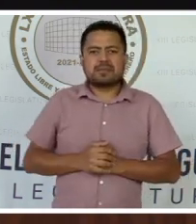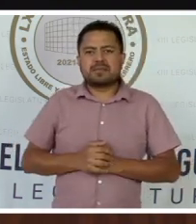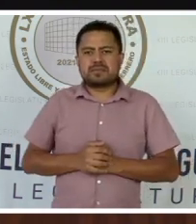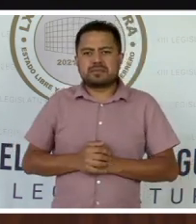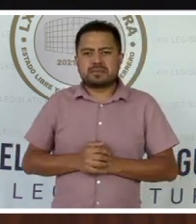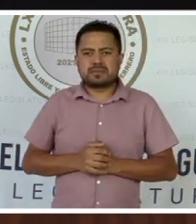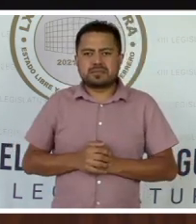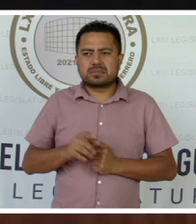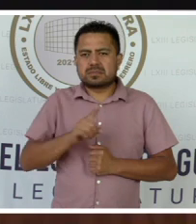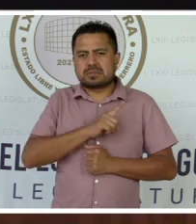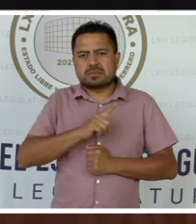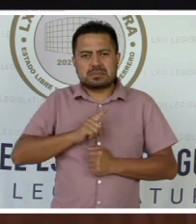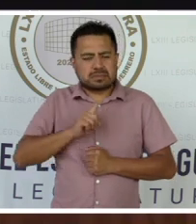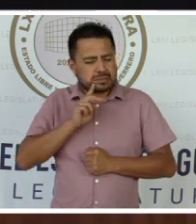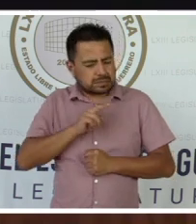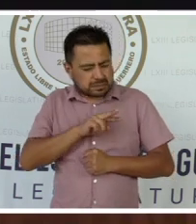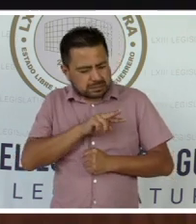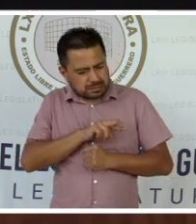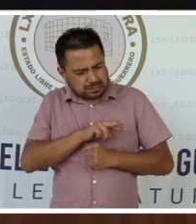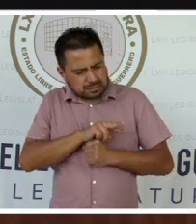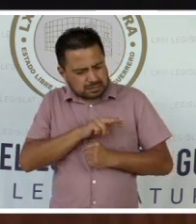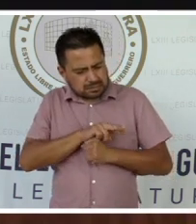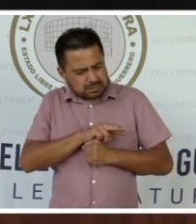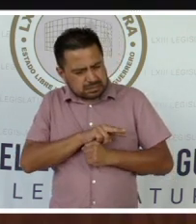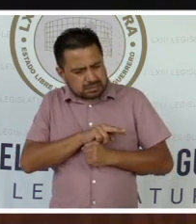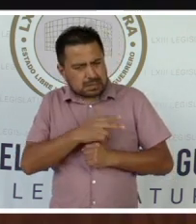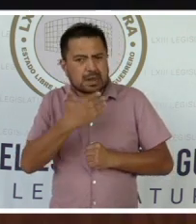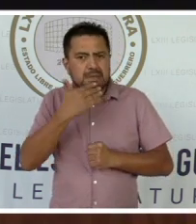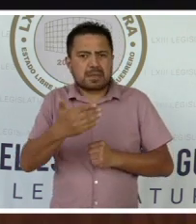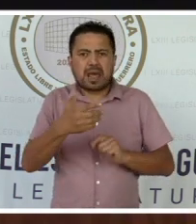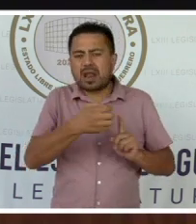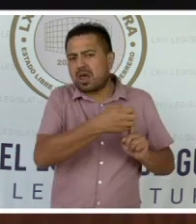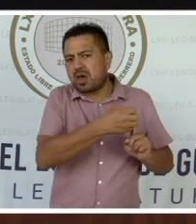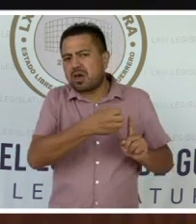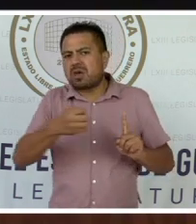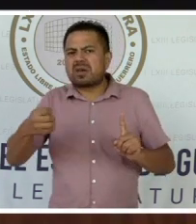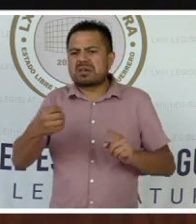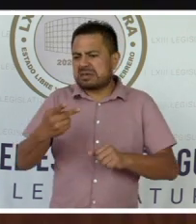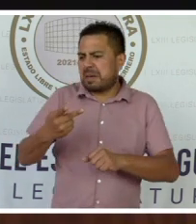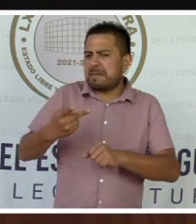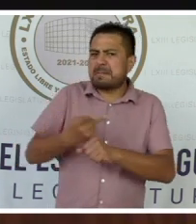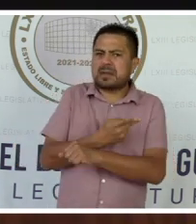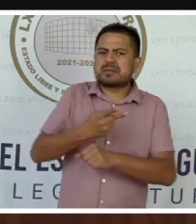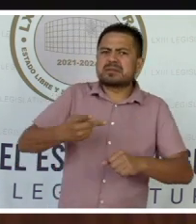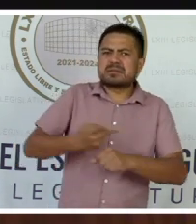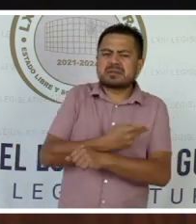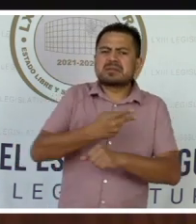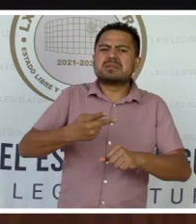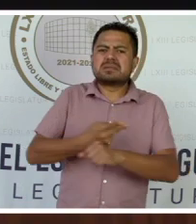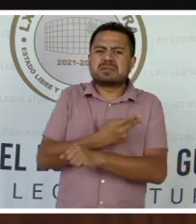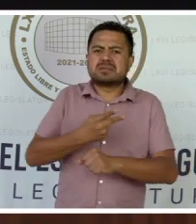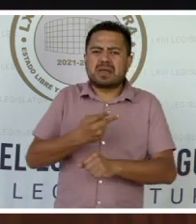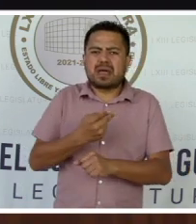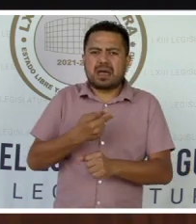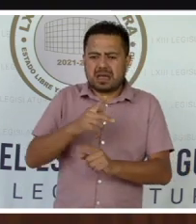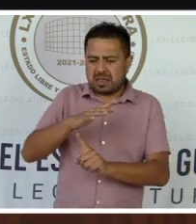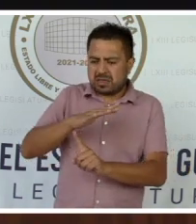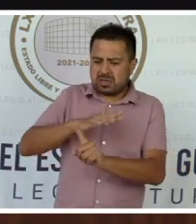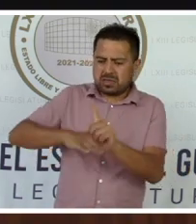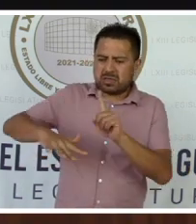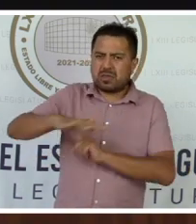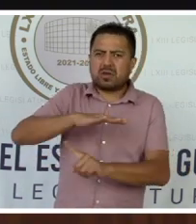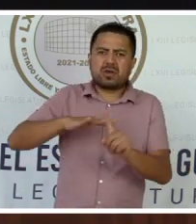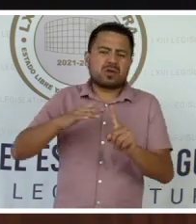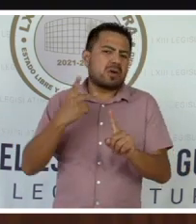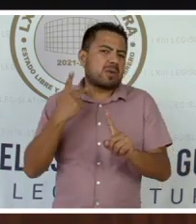observar de manera organizada lo que sucede en el entorno político